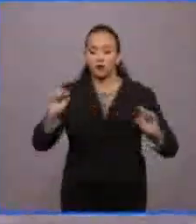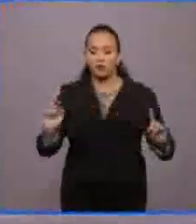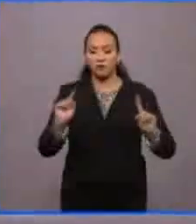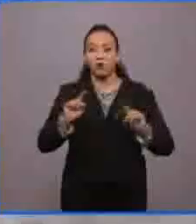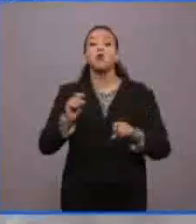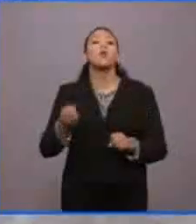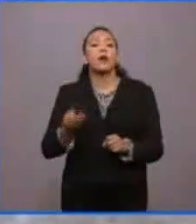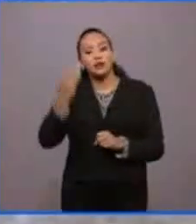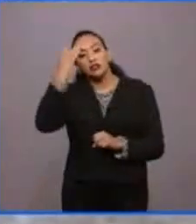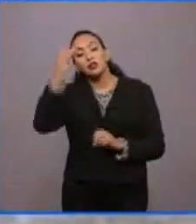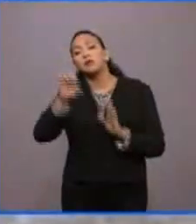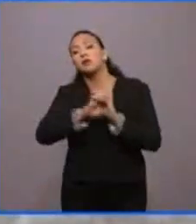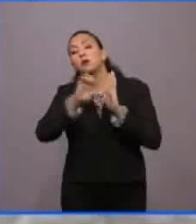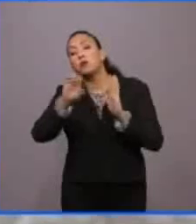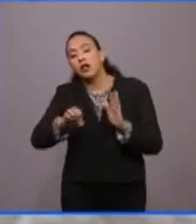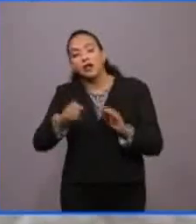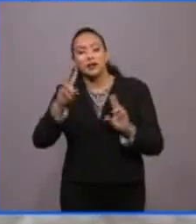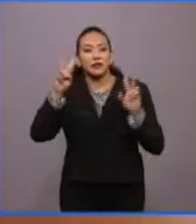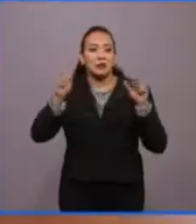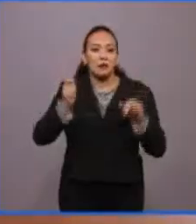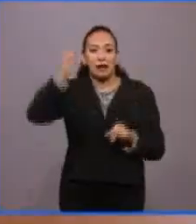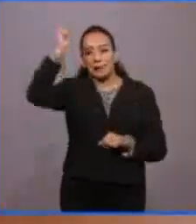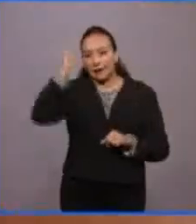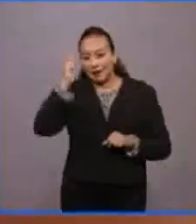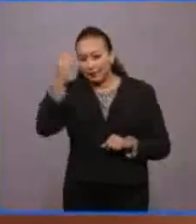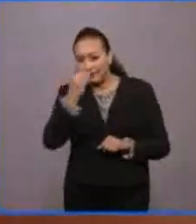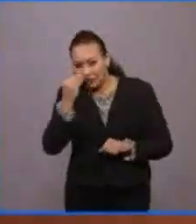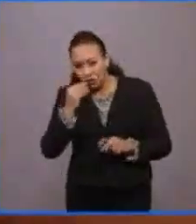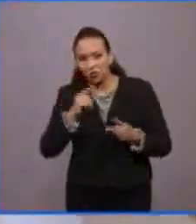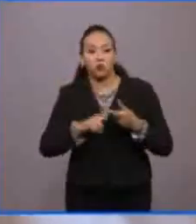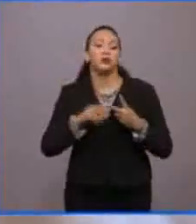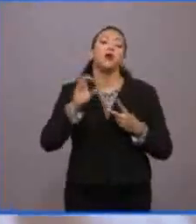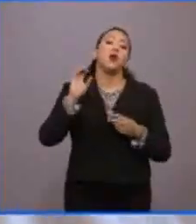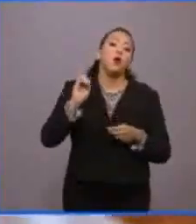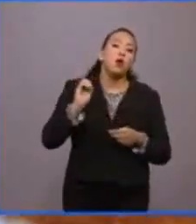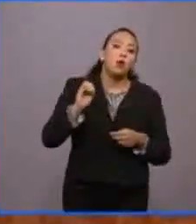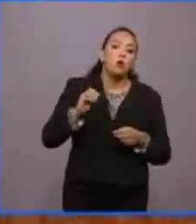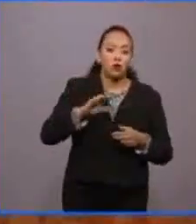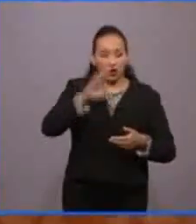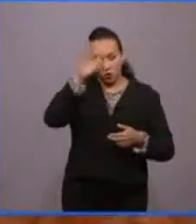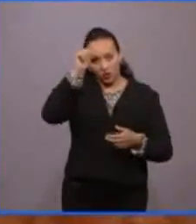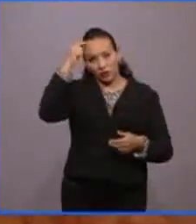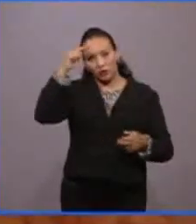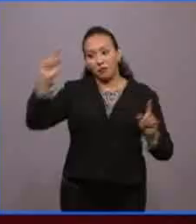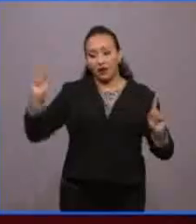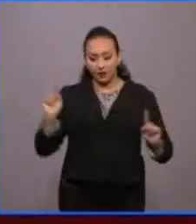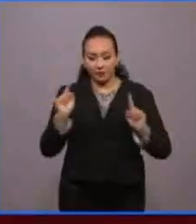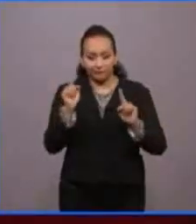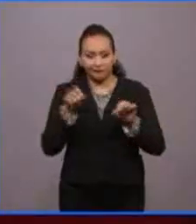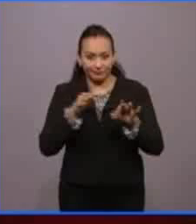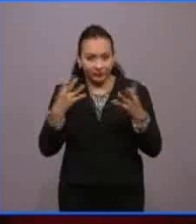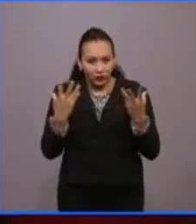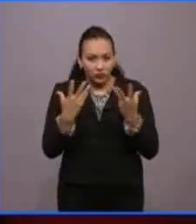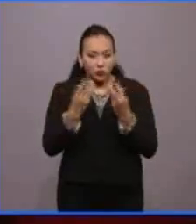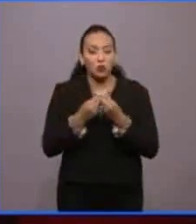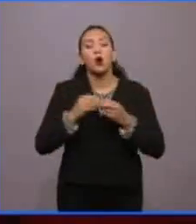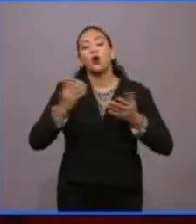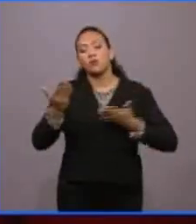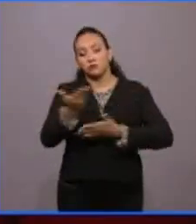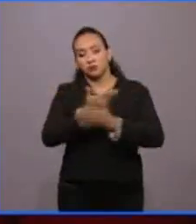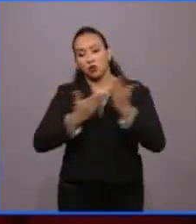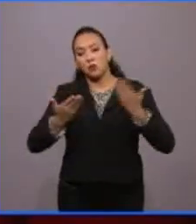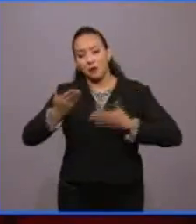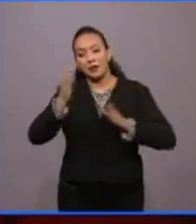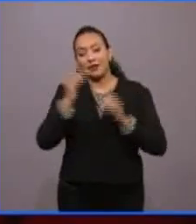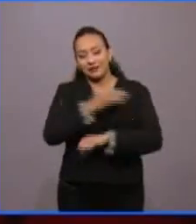los montos a cubrir por concepto de pensión alimenticia y demás compromisos pactados. En estos casos, el juzgador debe facilitar